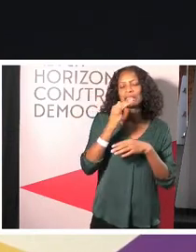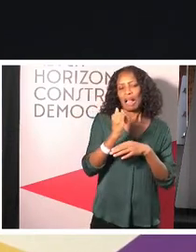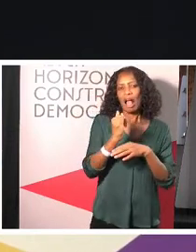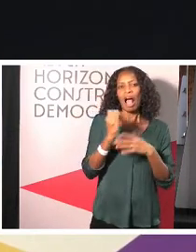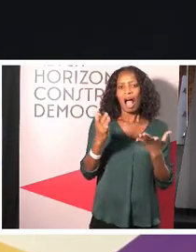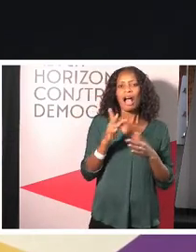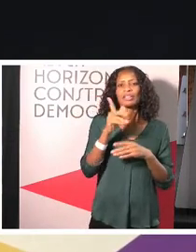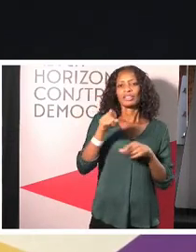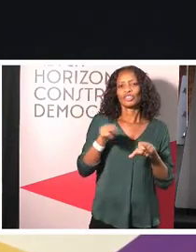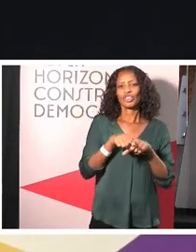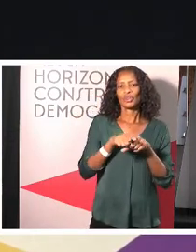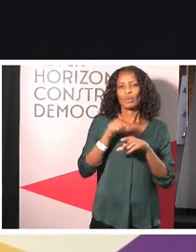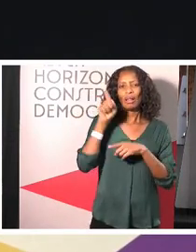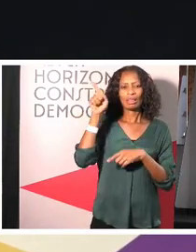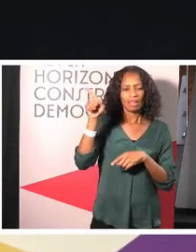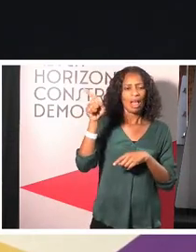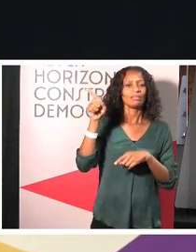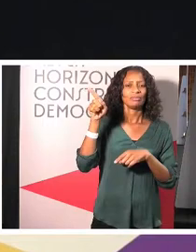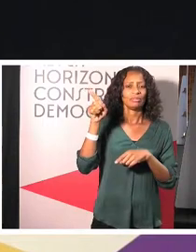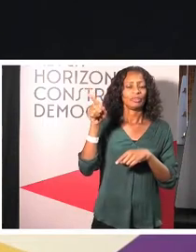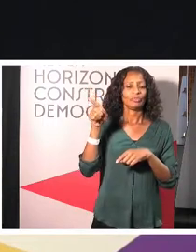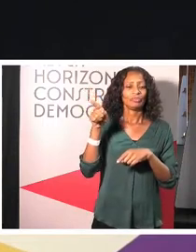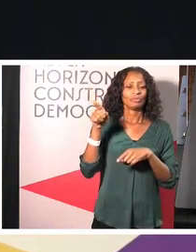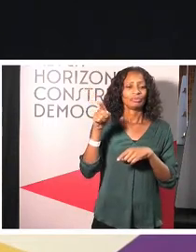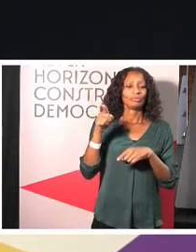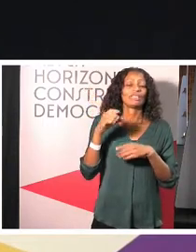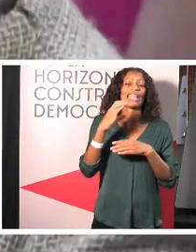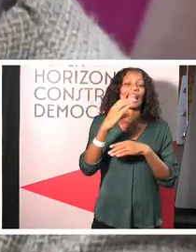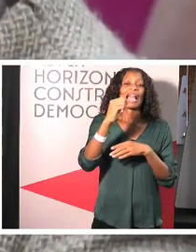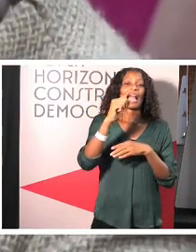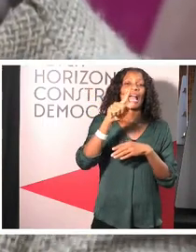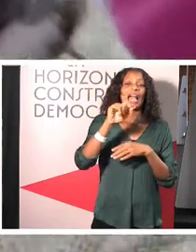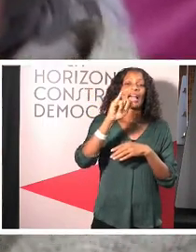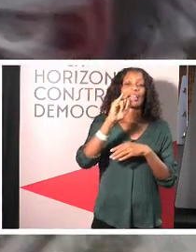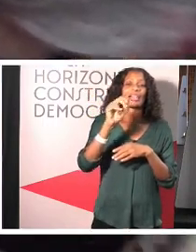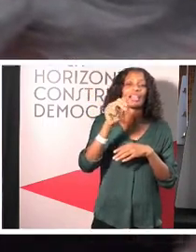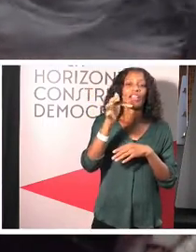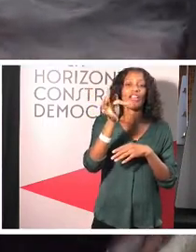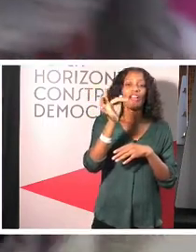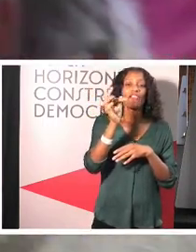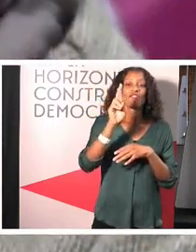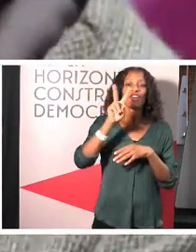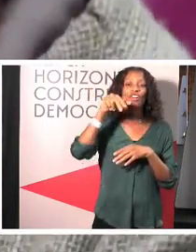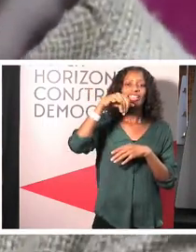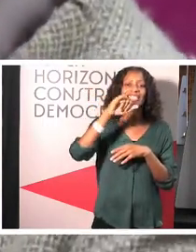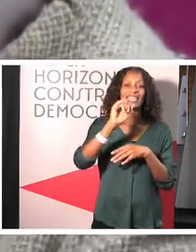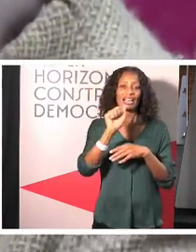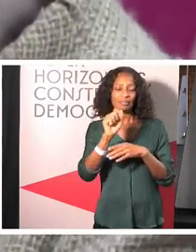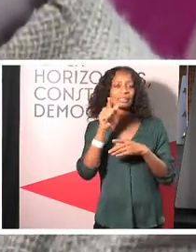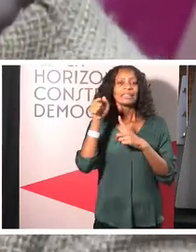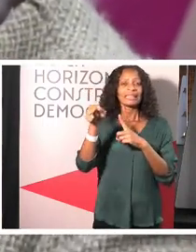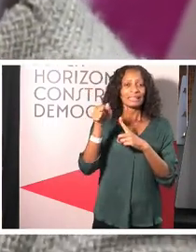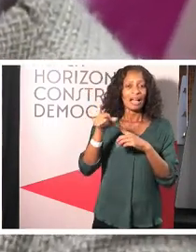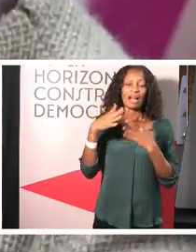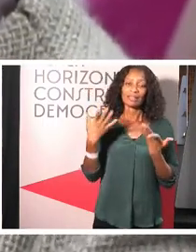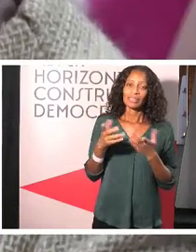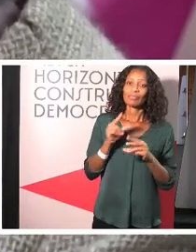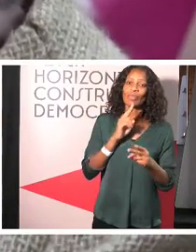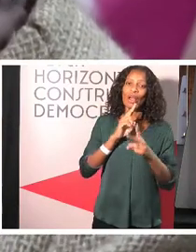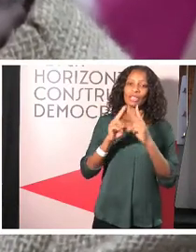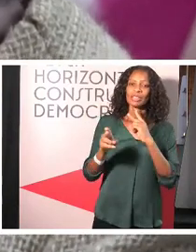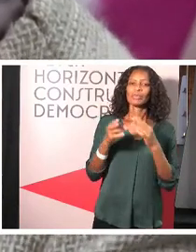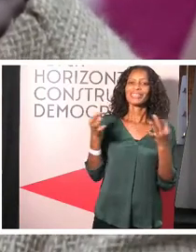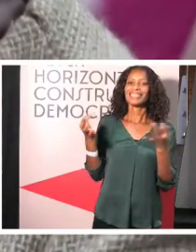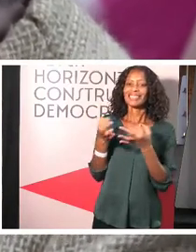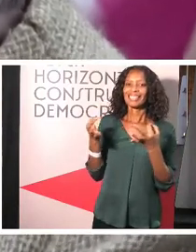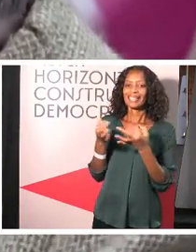decir, solo han emergido narrativas políticas, como las que se mencionaban antes, de vamos a contestar el poder